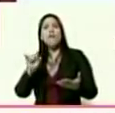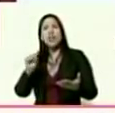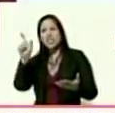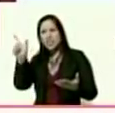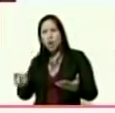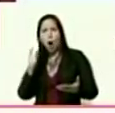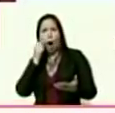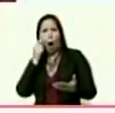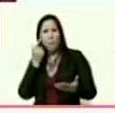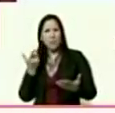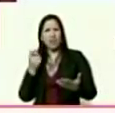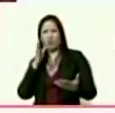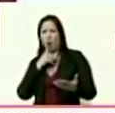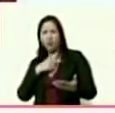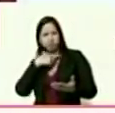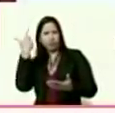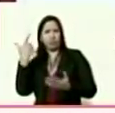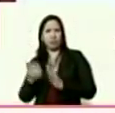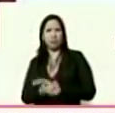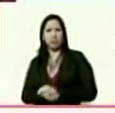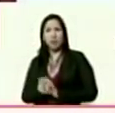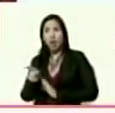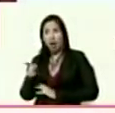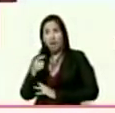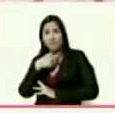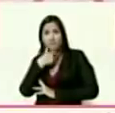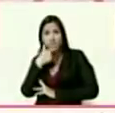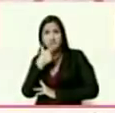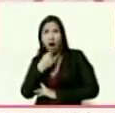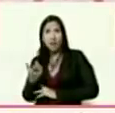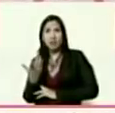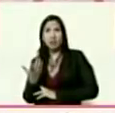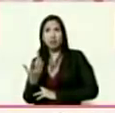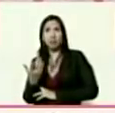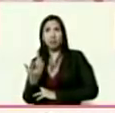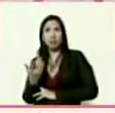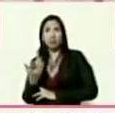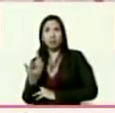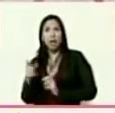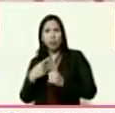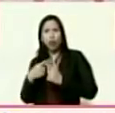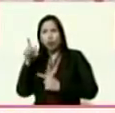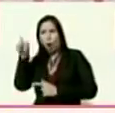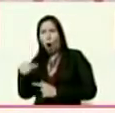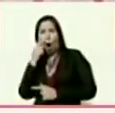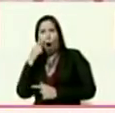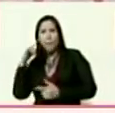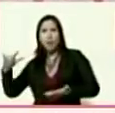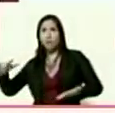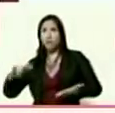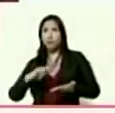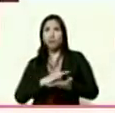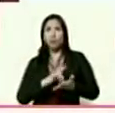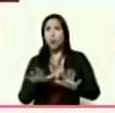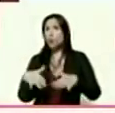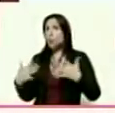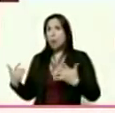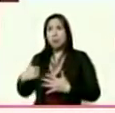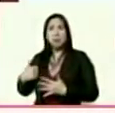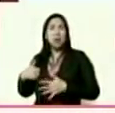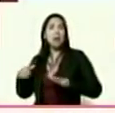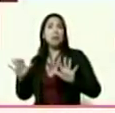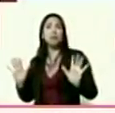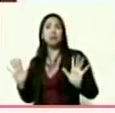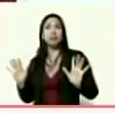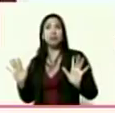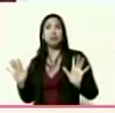de primera, porque eso es muy fácil, que se venga cuando él quiera. Cuando él quiera,